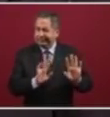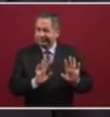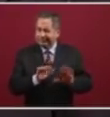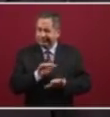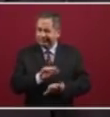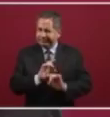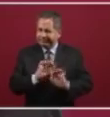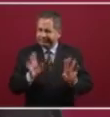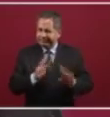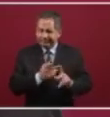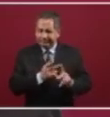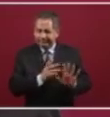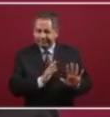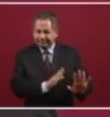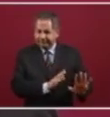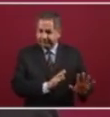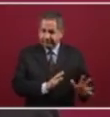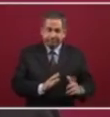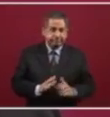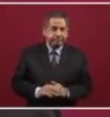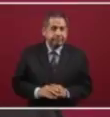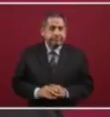muy polémicos,